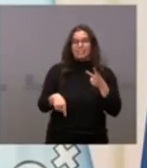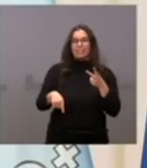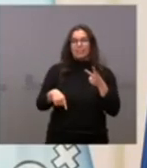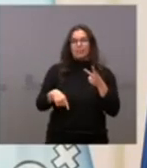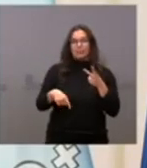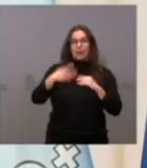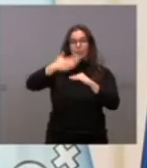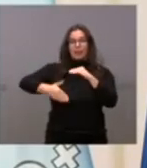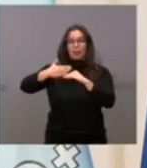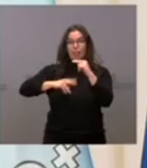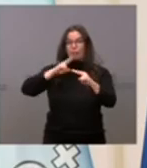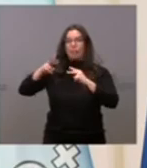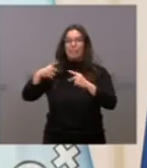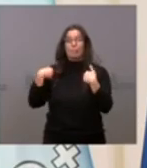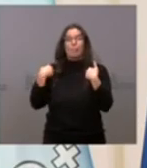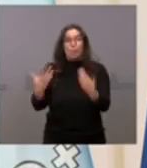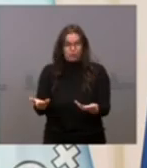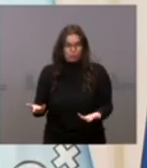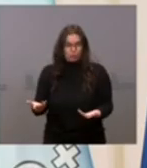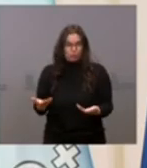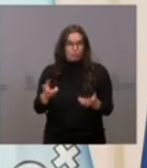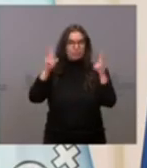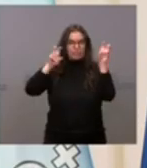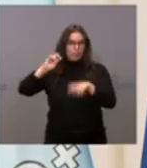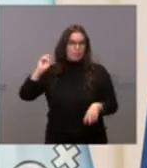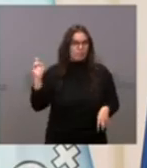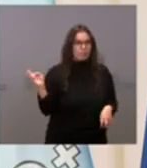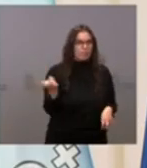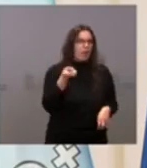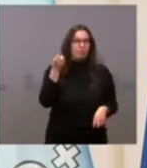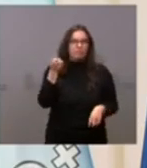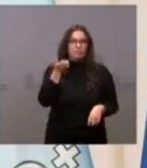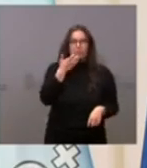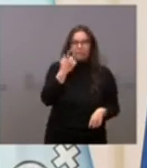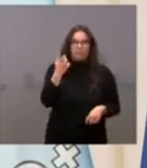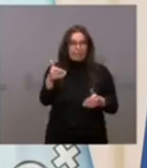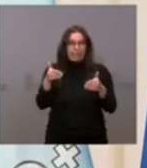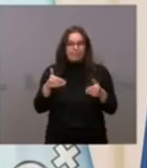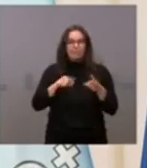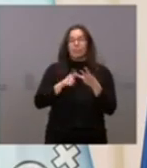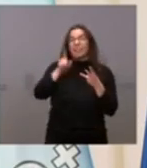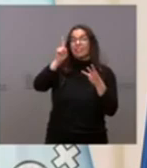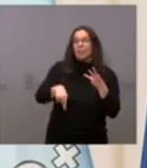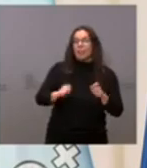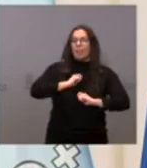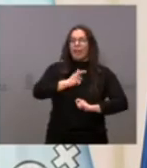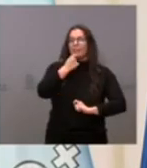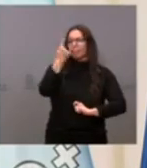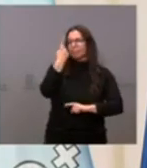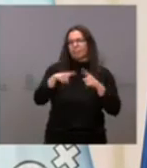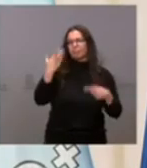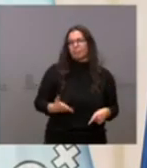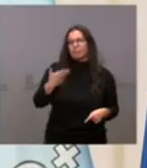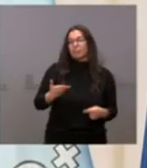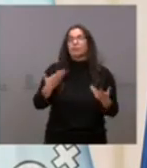de respuesta en aquellas cuestiones que haya que acortar y también nos permite algo muy importante,